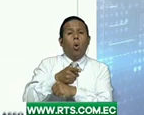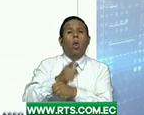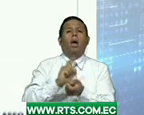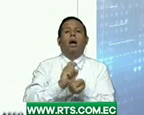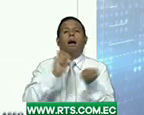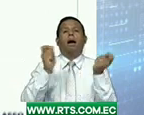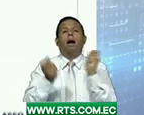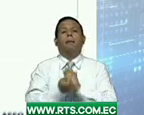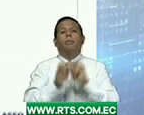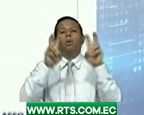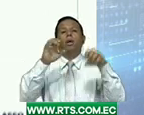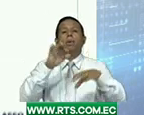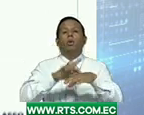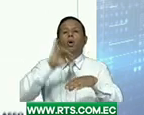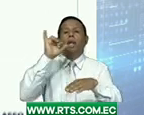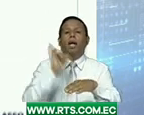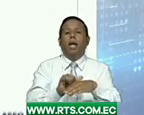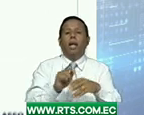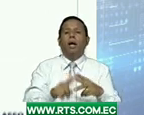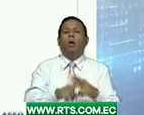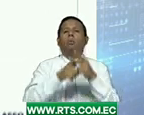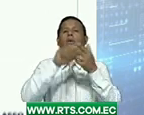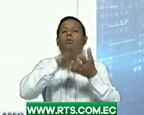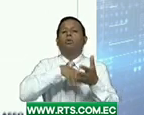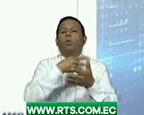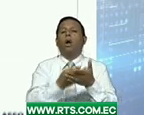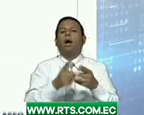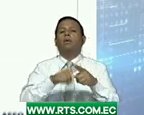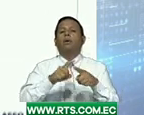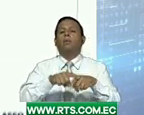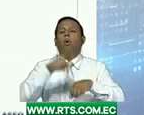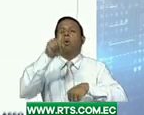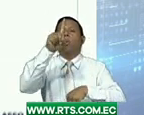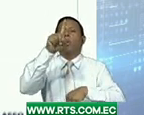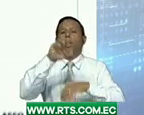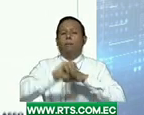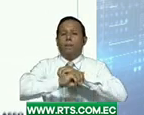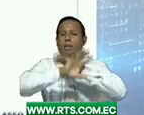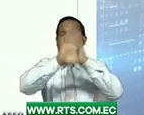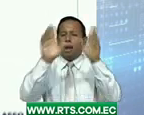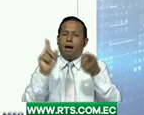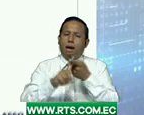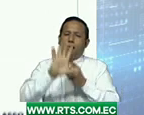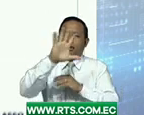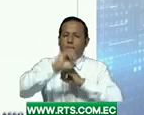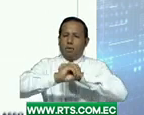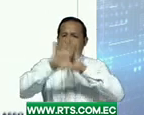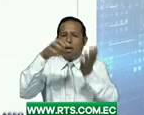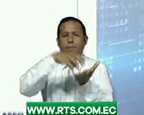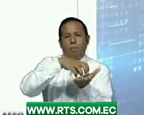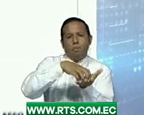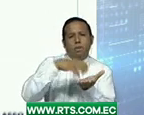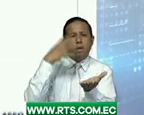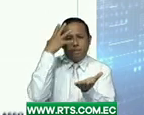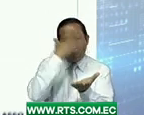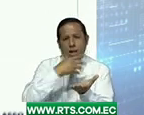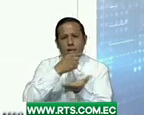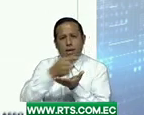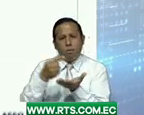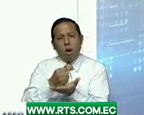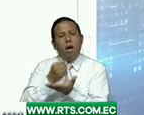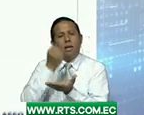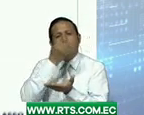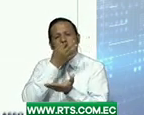iniciará todos los días a la 1 de la madrugada y culminará a las 5 horas en las provincias Esmeraldas, Guayas y Santo Domingo de los